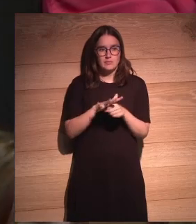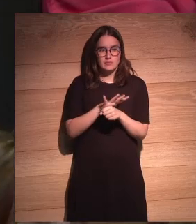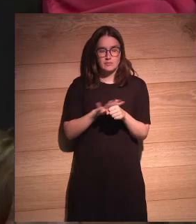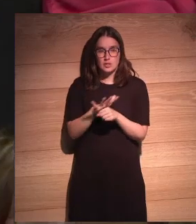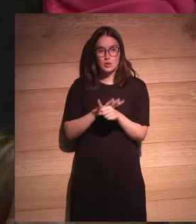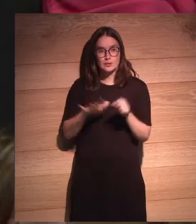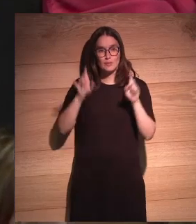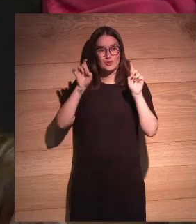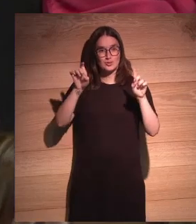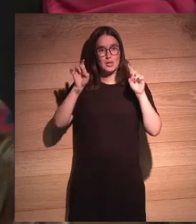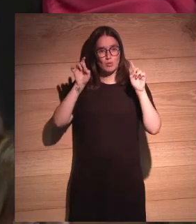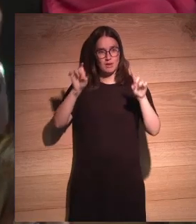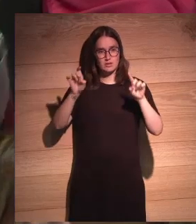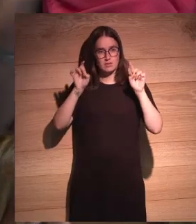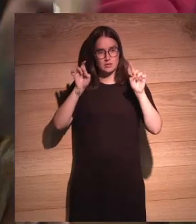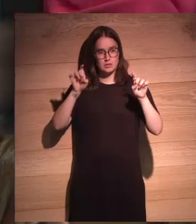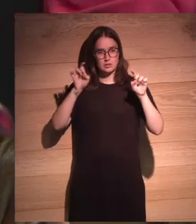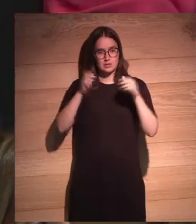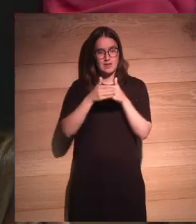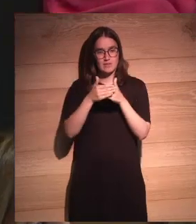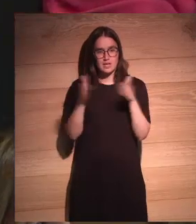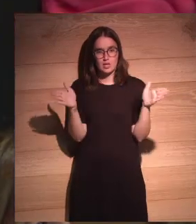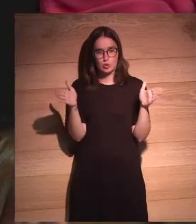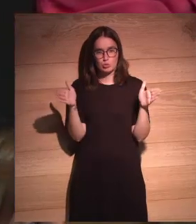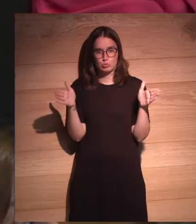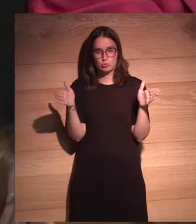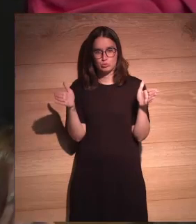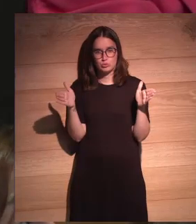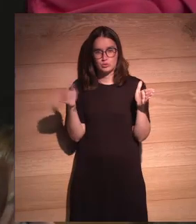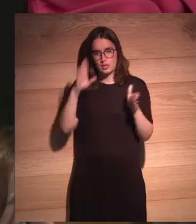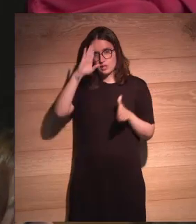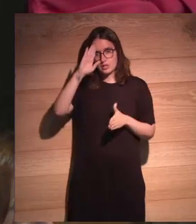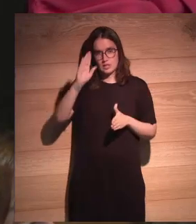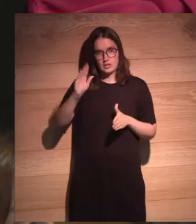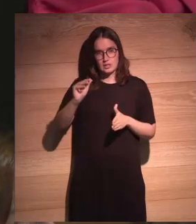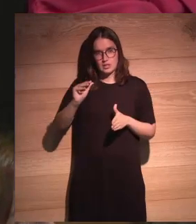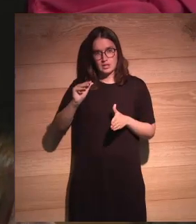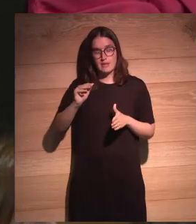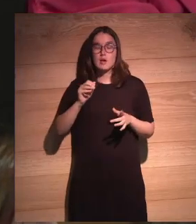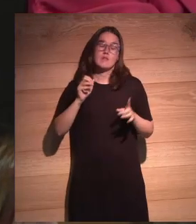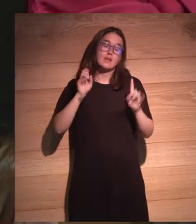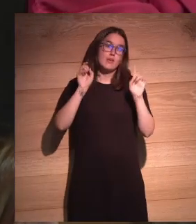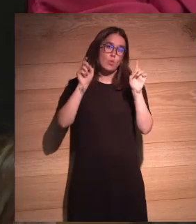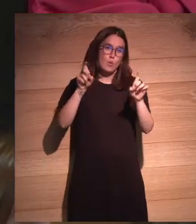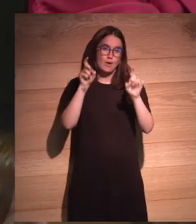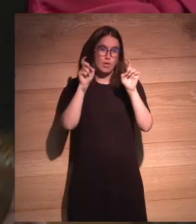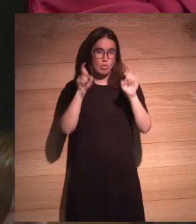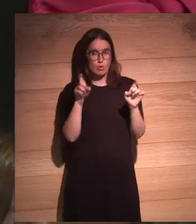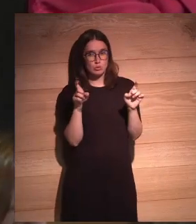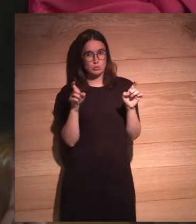ámbitos educativos abiertos de inteligencia, de